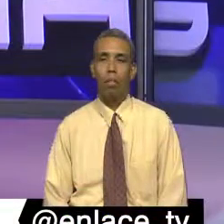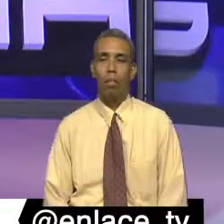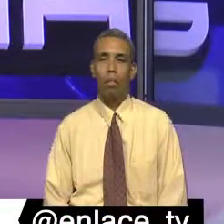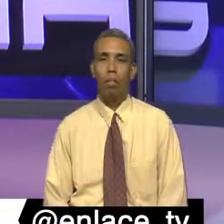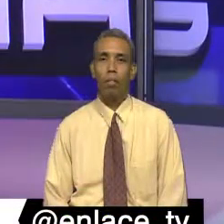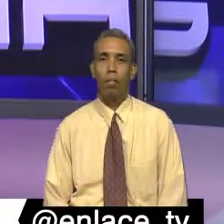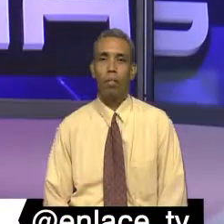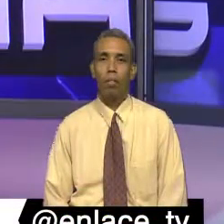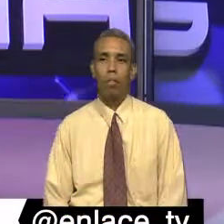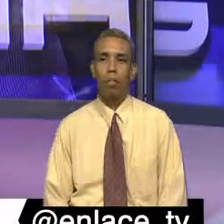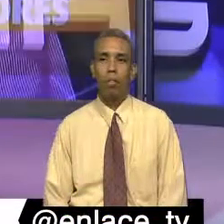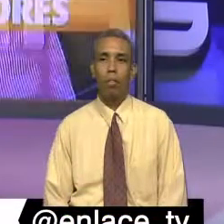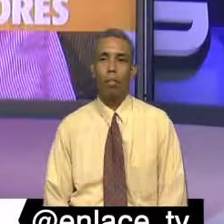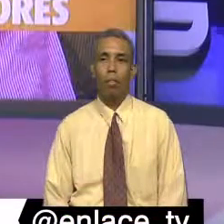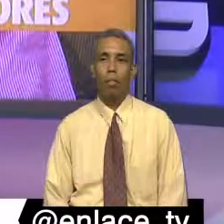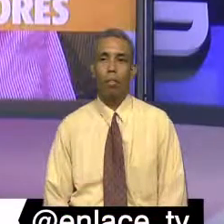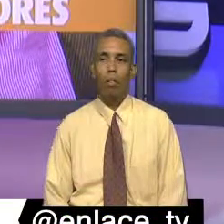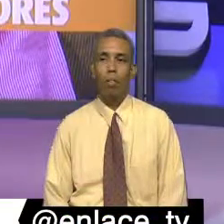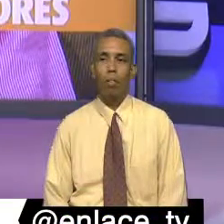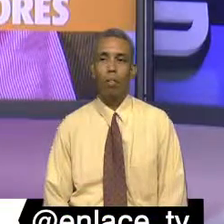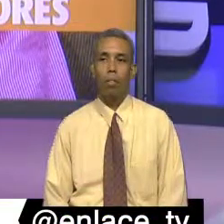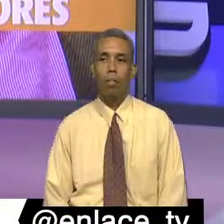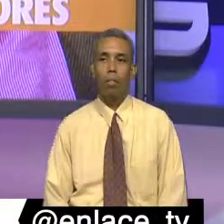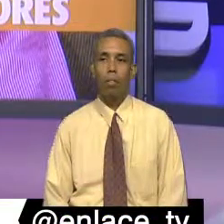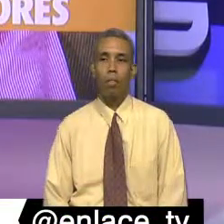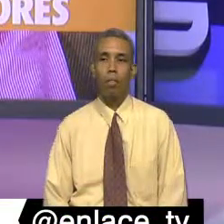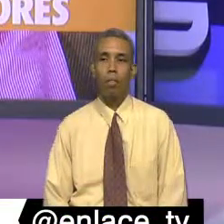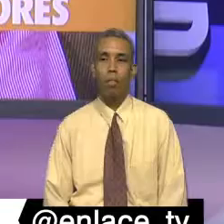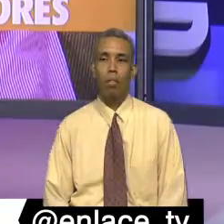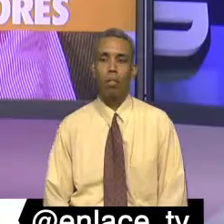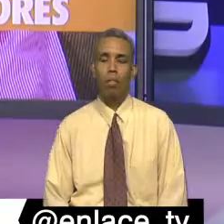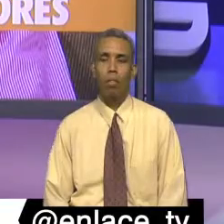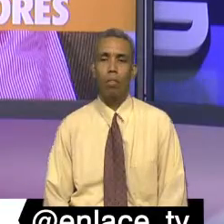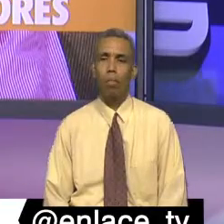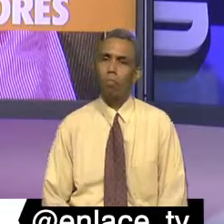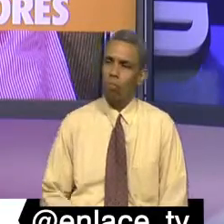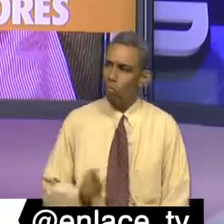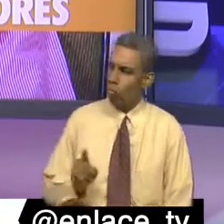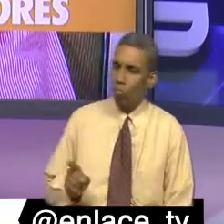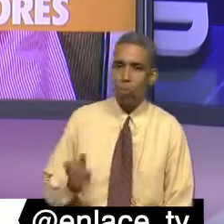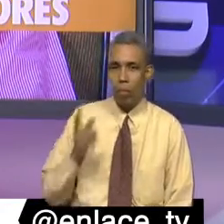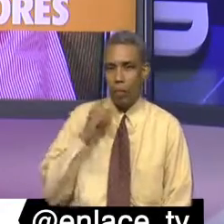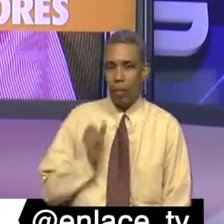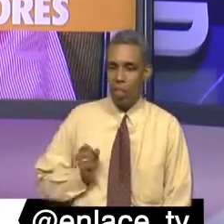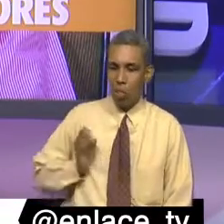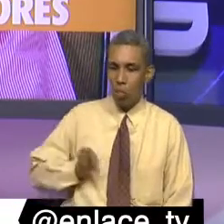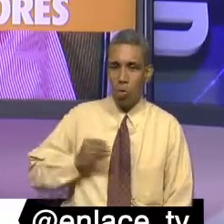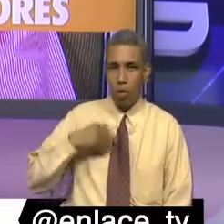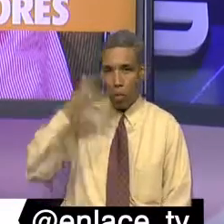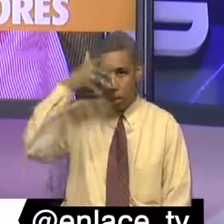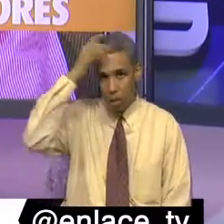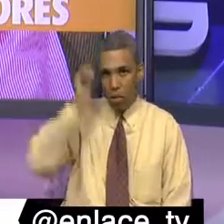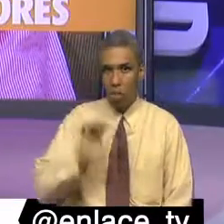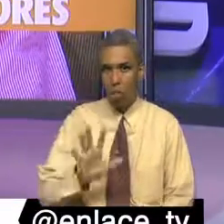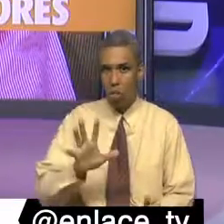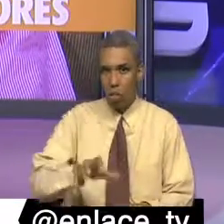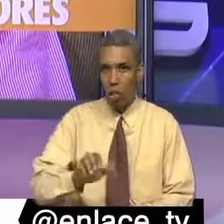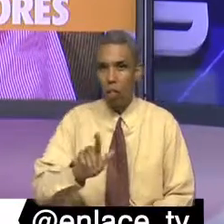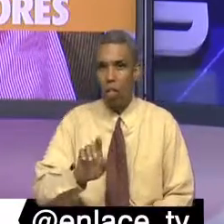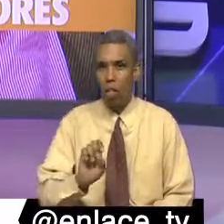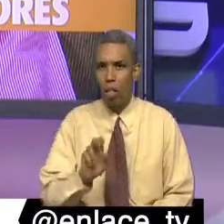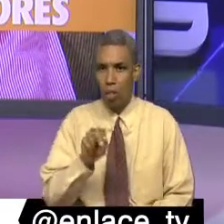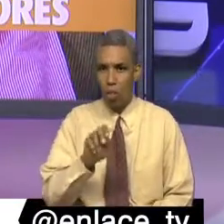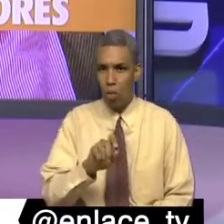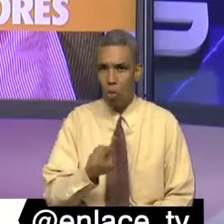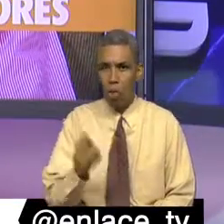Y se anuncia una nueva versión de la Noche de Compositores, actividad del Club de Leones Barranca Bermeja Monarca, destinada a